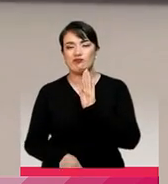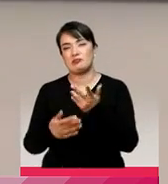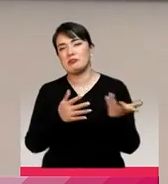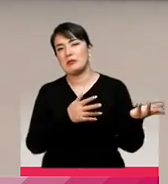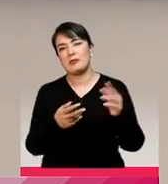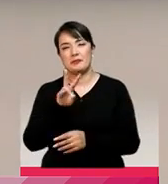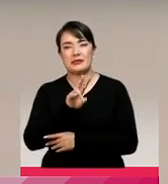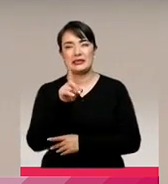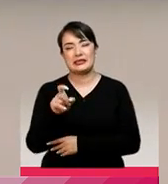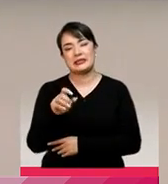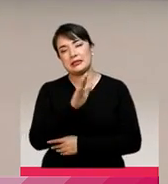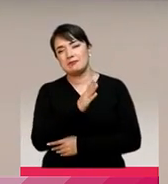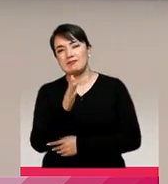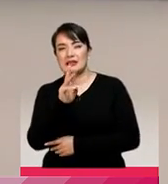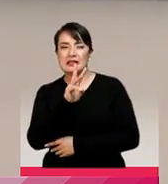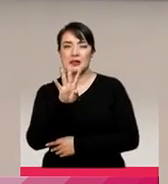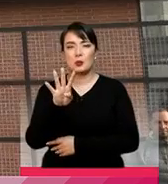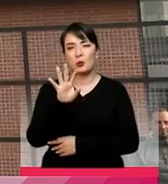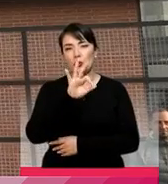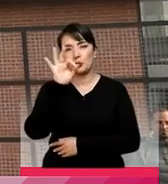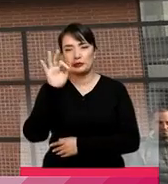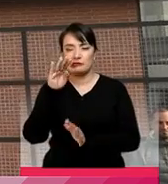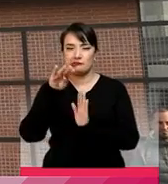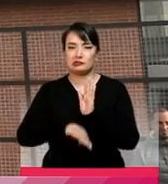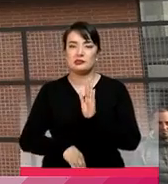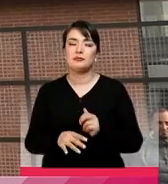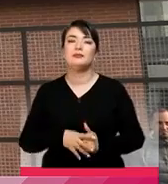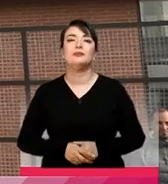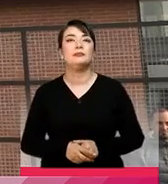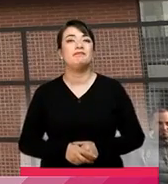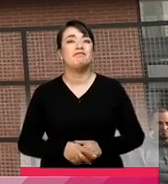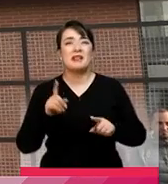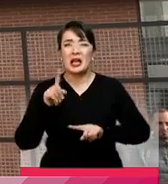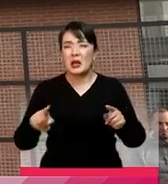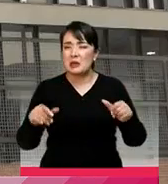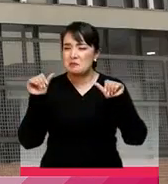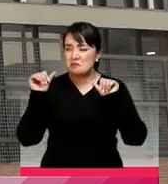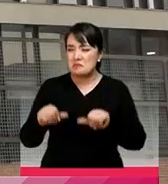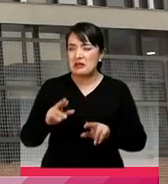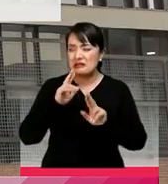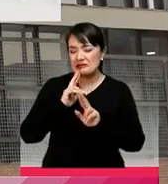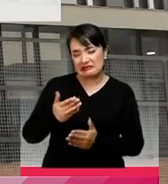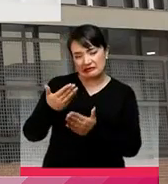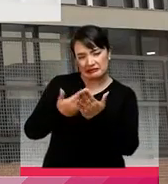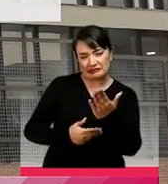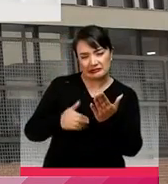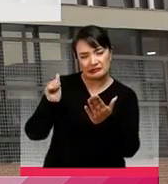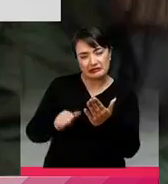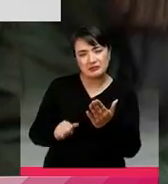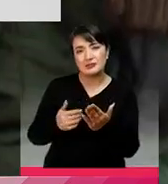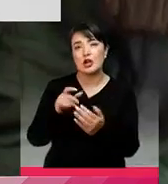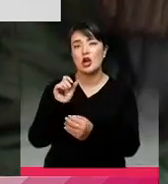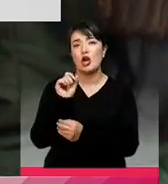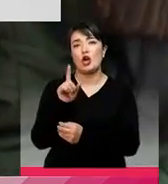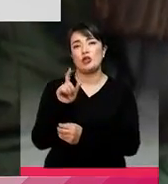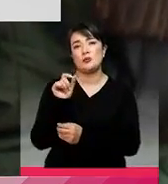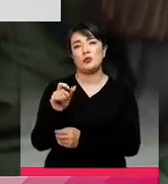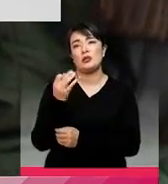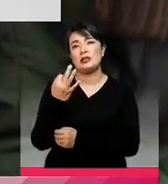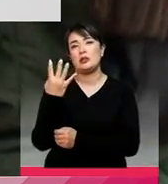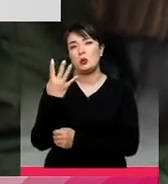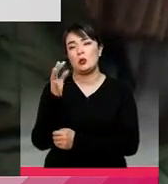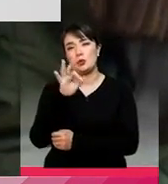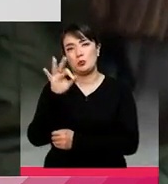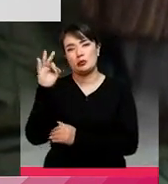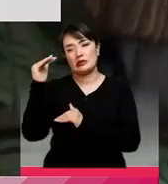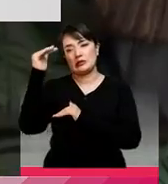26 y el 34%. Los peores resultados en la prueba Saber fueron de 11.34%